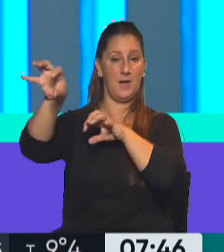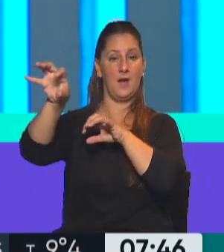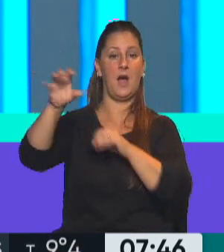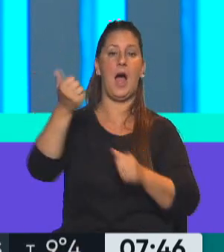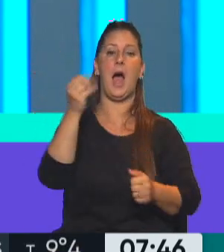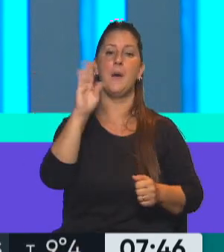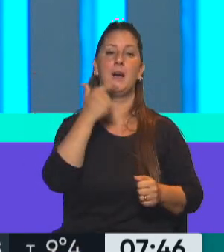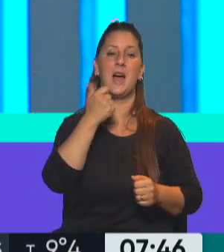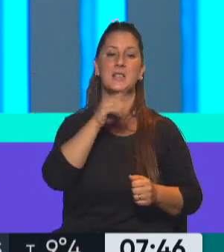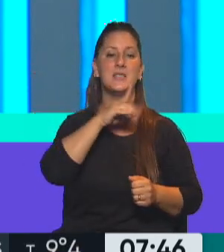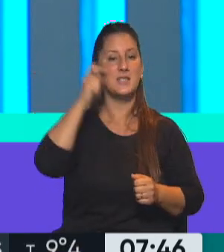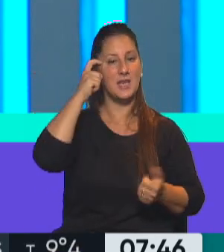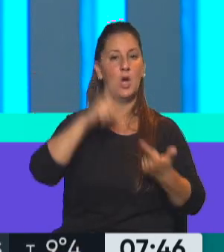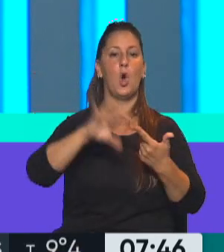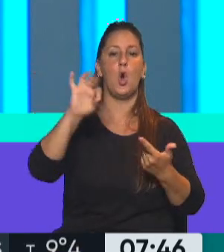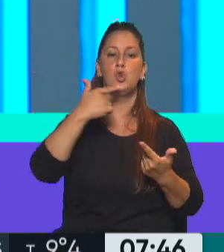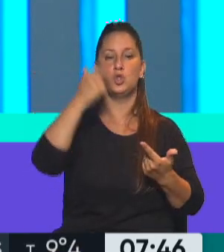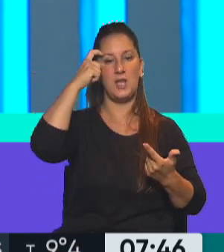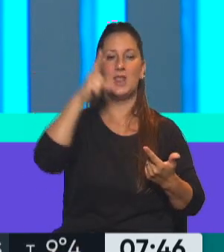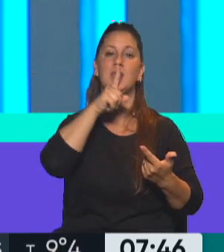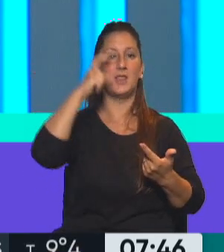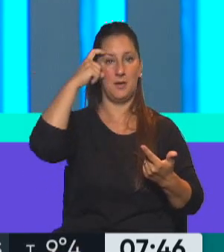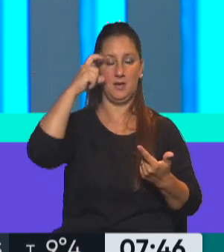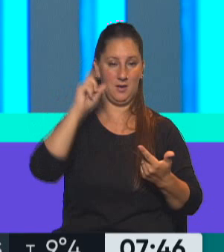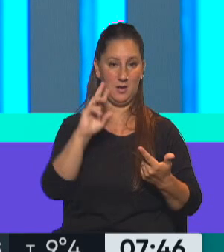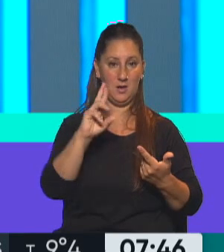República de Abjasia y la República de Osetia. Y